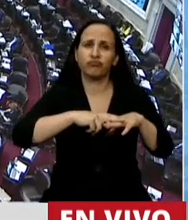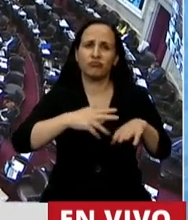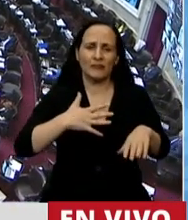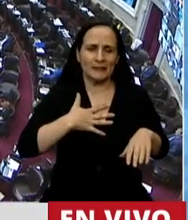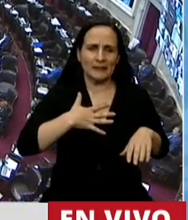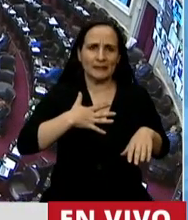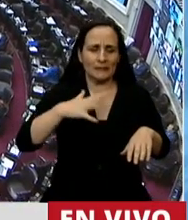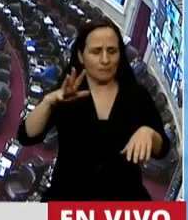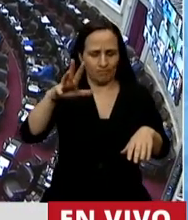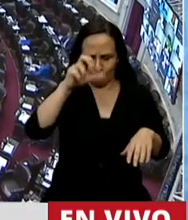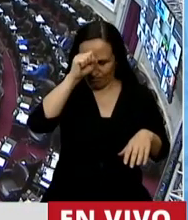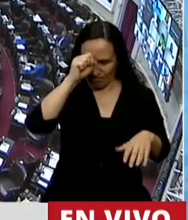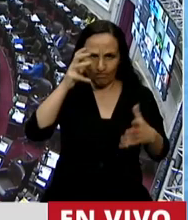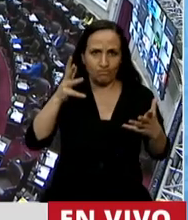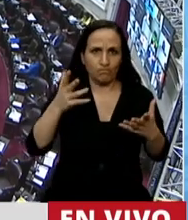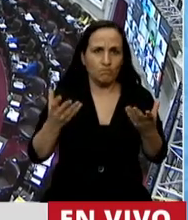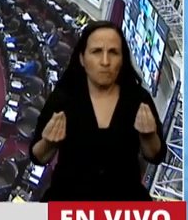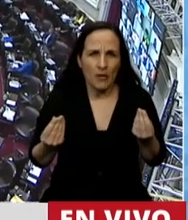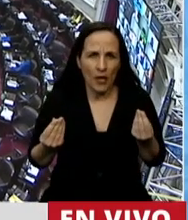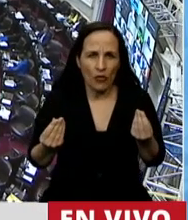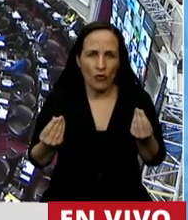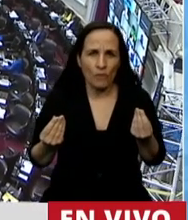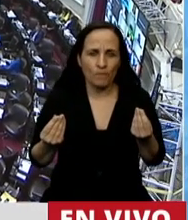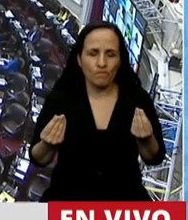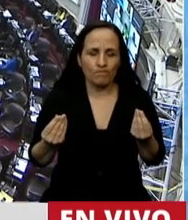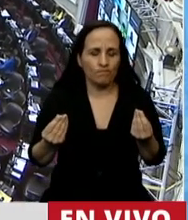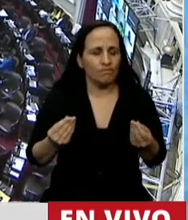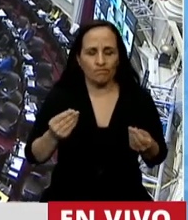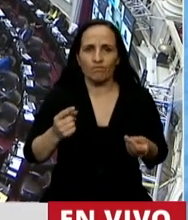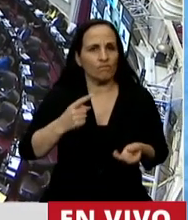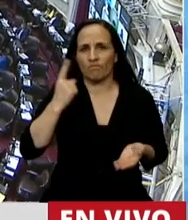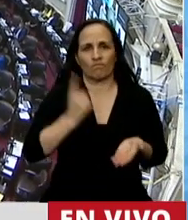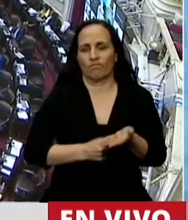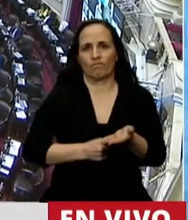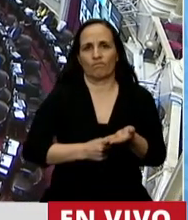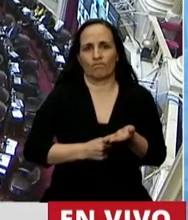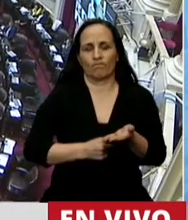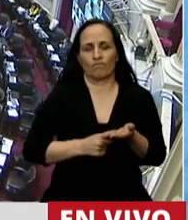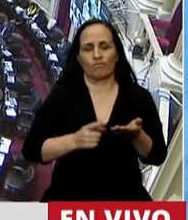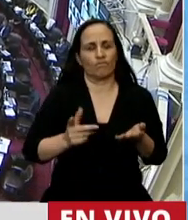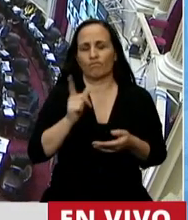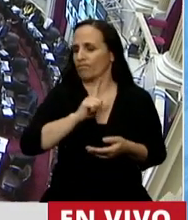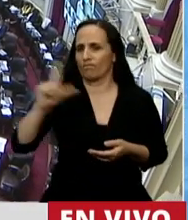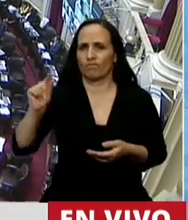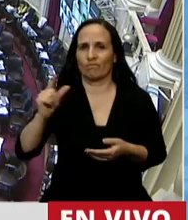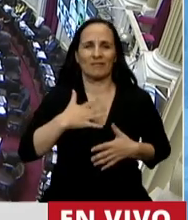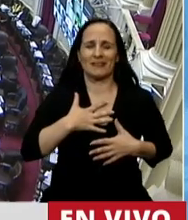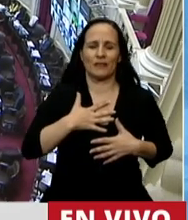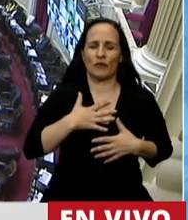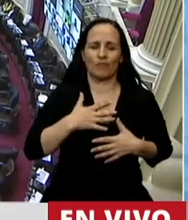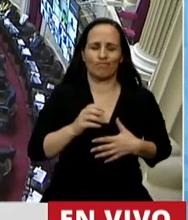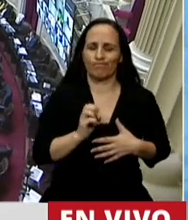sintió arrepentimiento, sintió miedo y decidió irse. Sintió que estaba haciendo algo